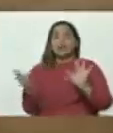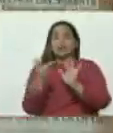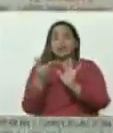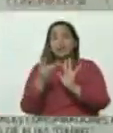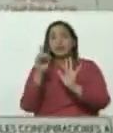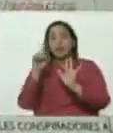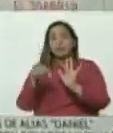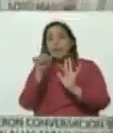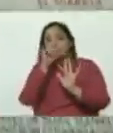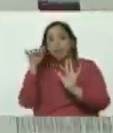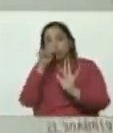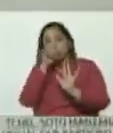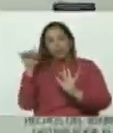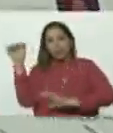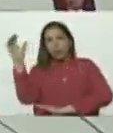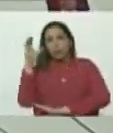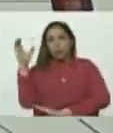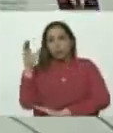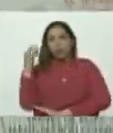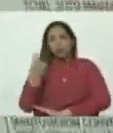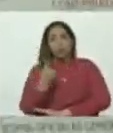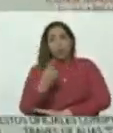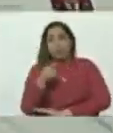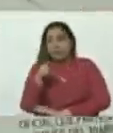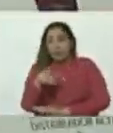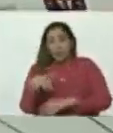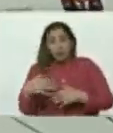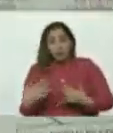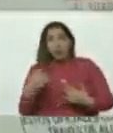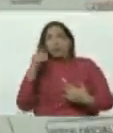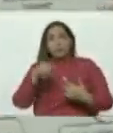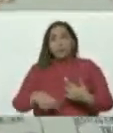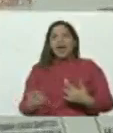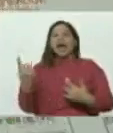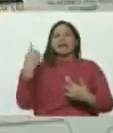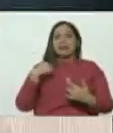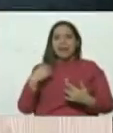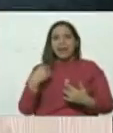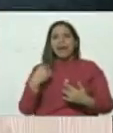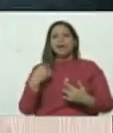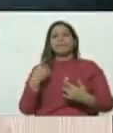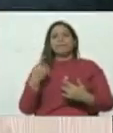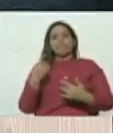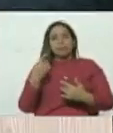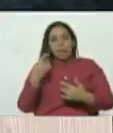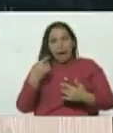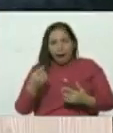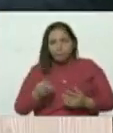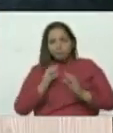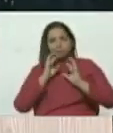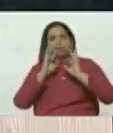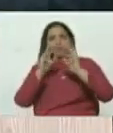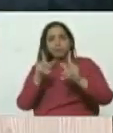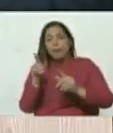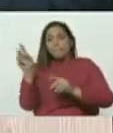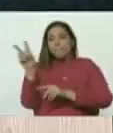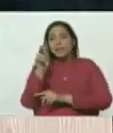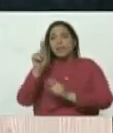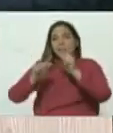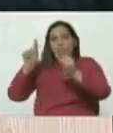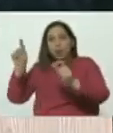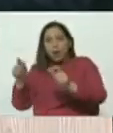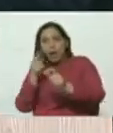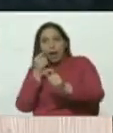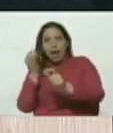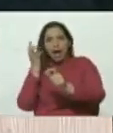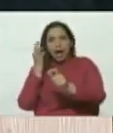narcotráfico colombiano. Y no solamente eso, ya ayer empiezan a aparecer los testimonios de venezolanas y venezolanos